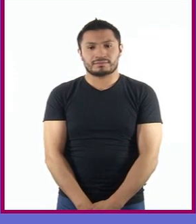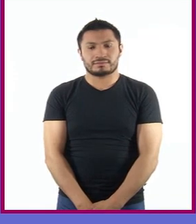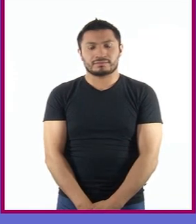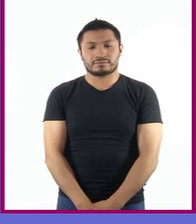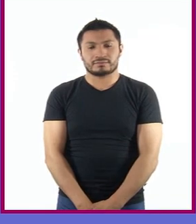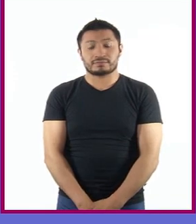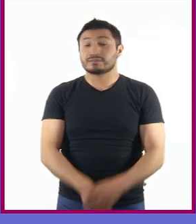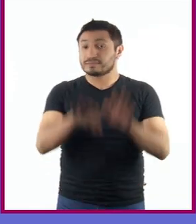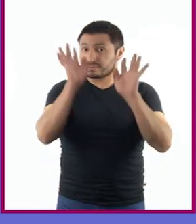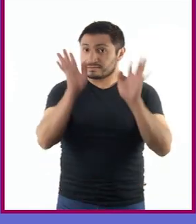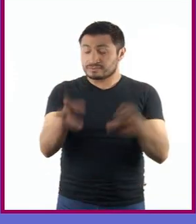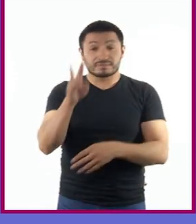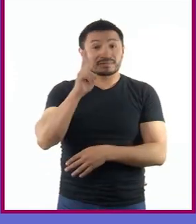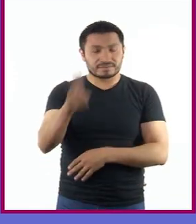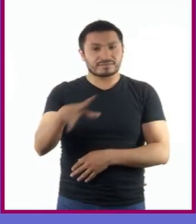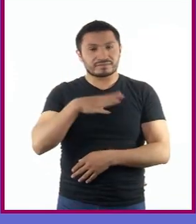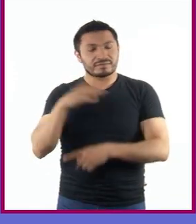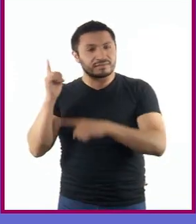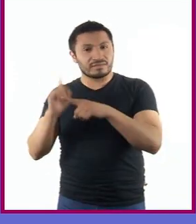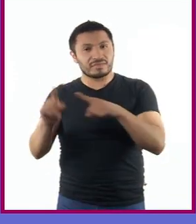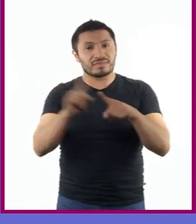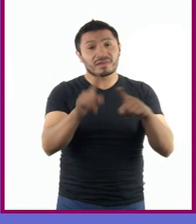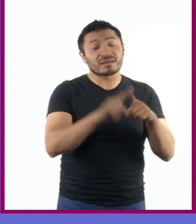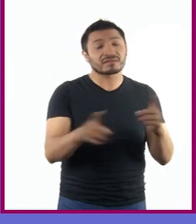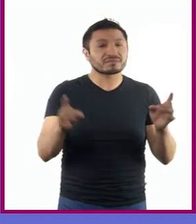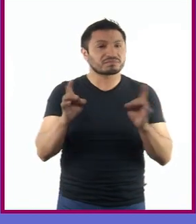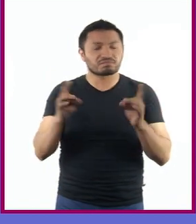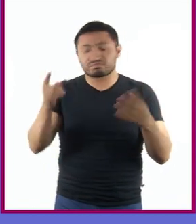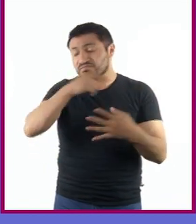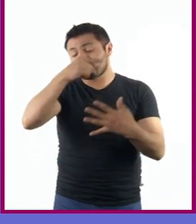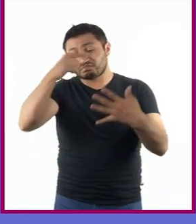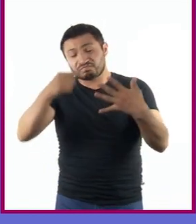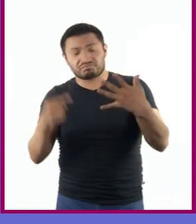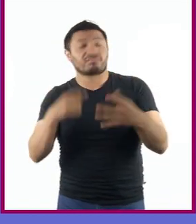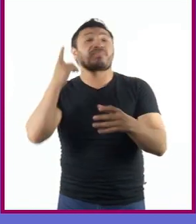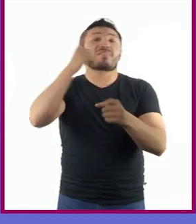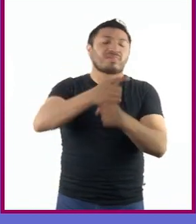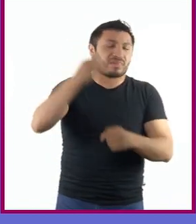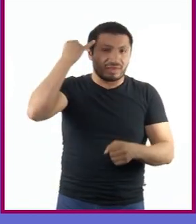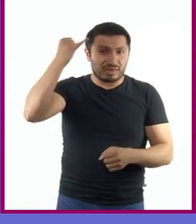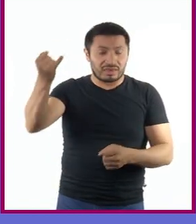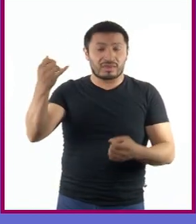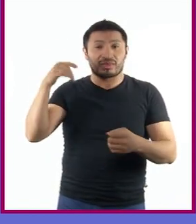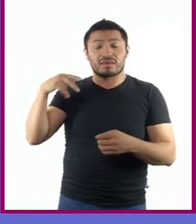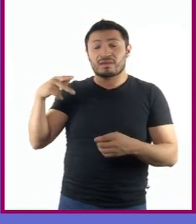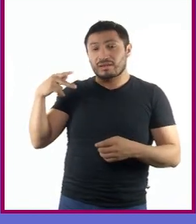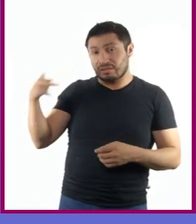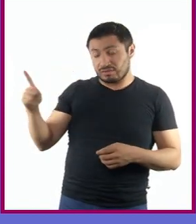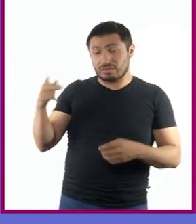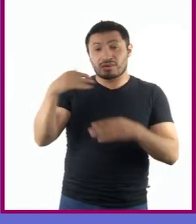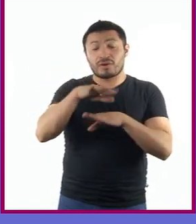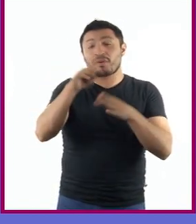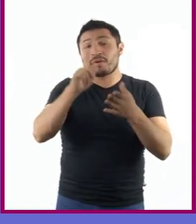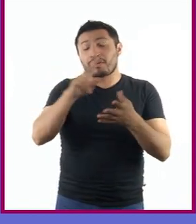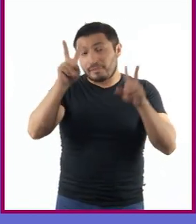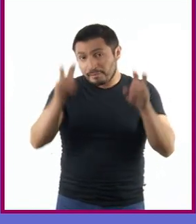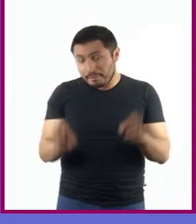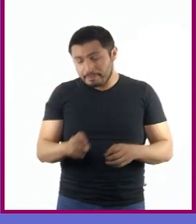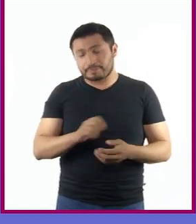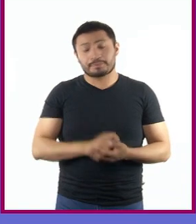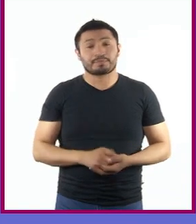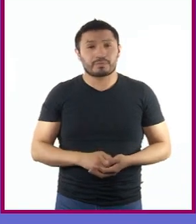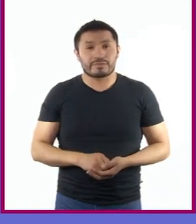Como ya vimos, hay diferentes elementos que nos ayudan a identificar la postura de un autor sobre un tema cuando leemos un texto